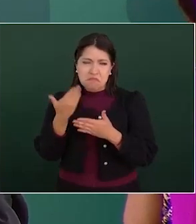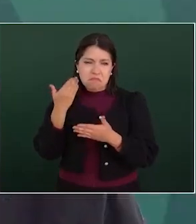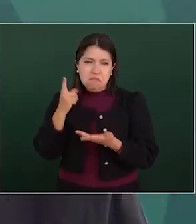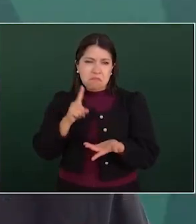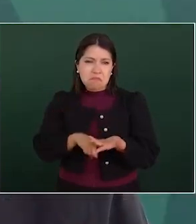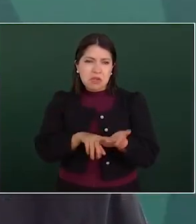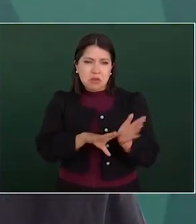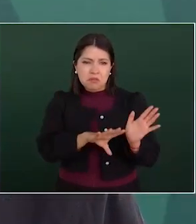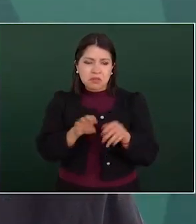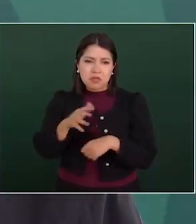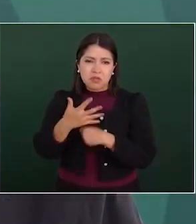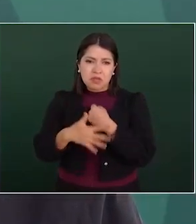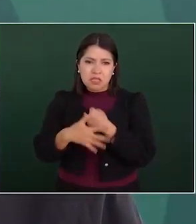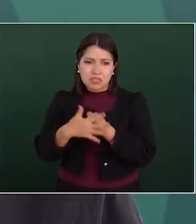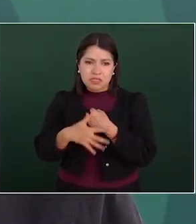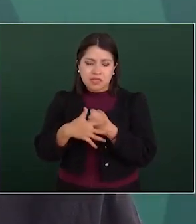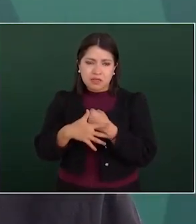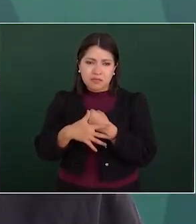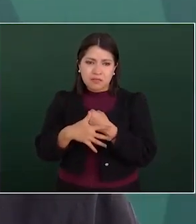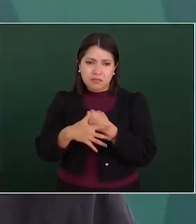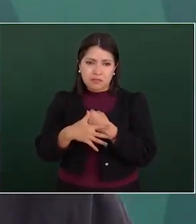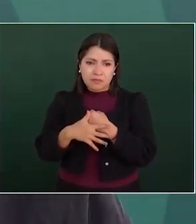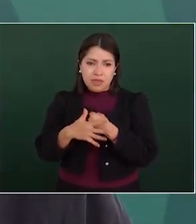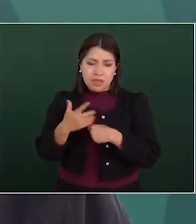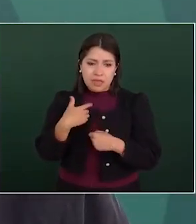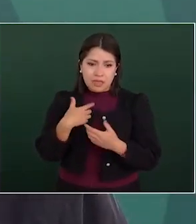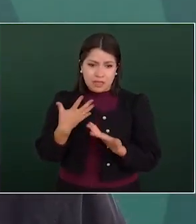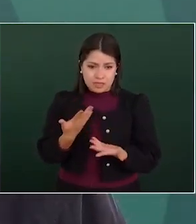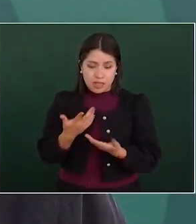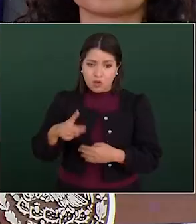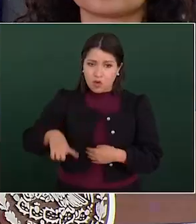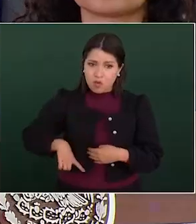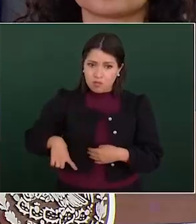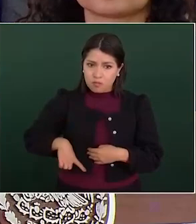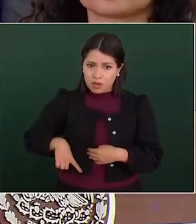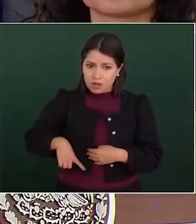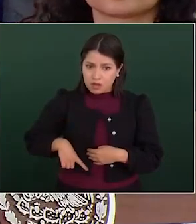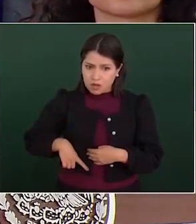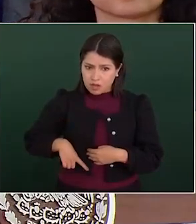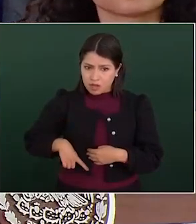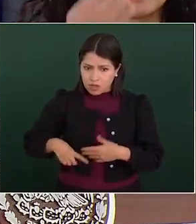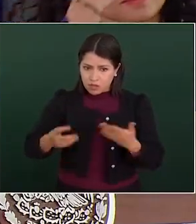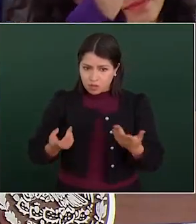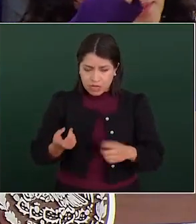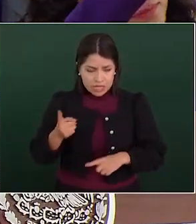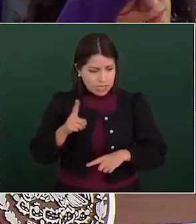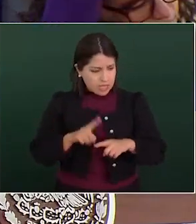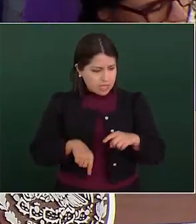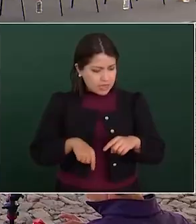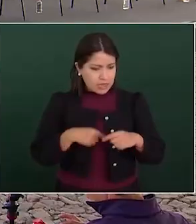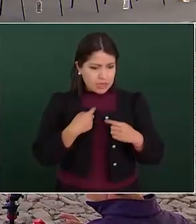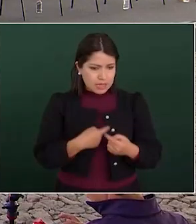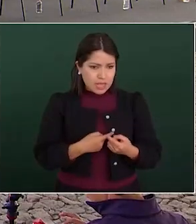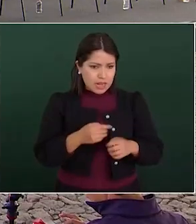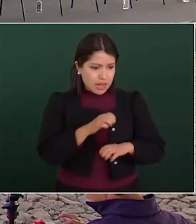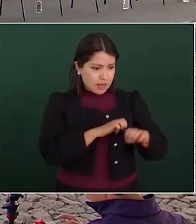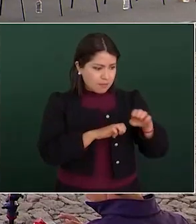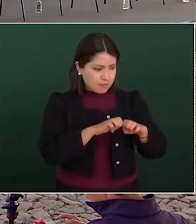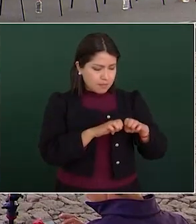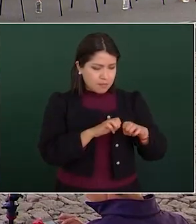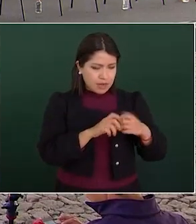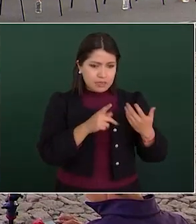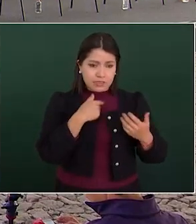1915, de gobernador, y le devolvió la tierra a los campesinos. Y